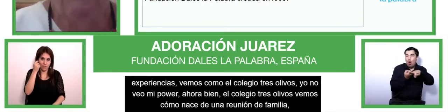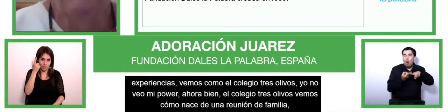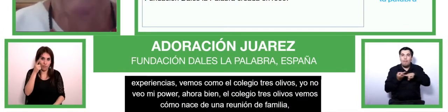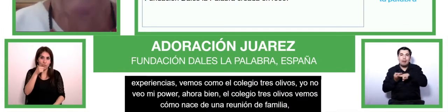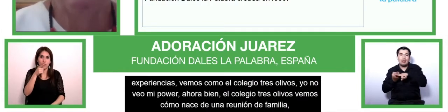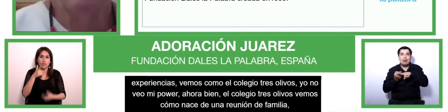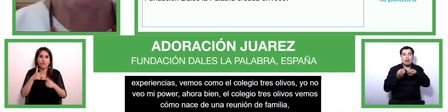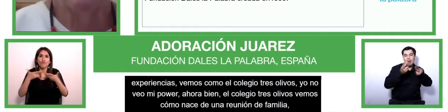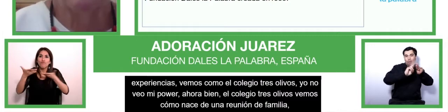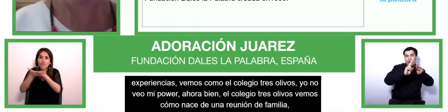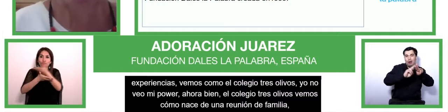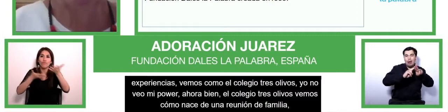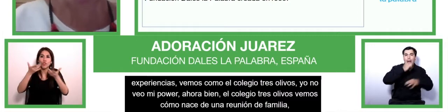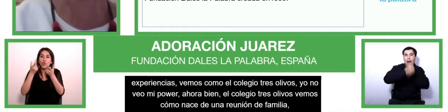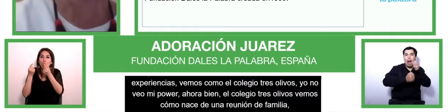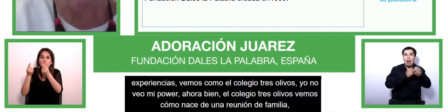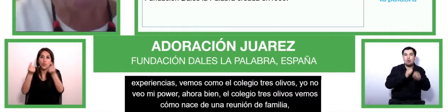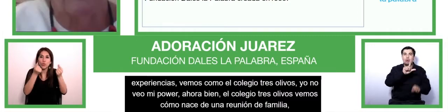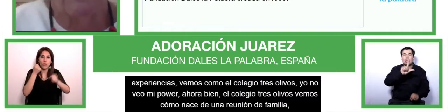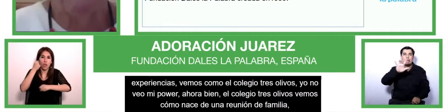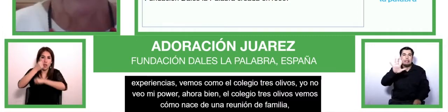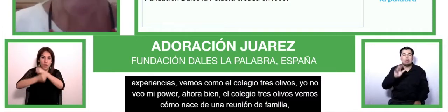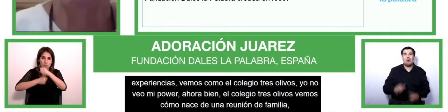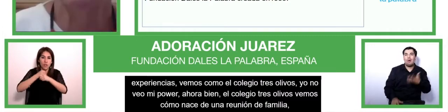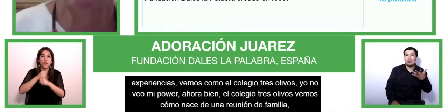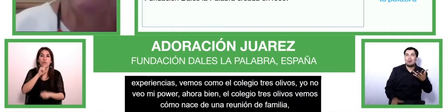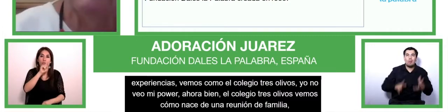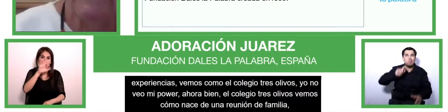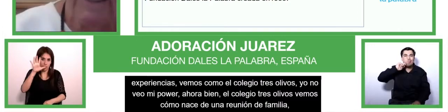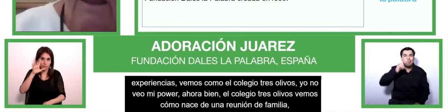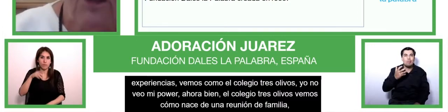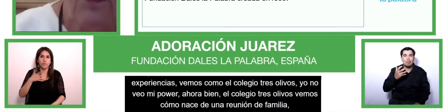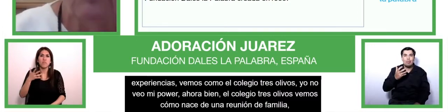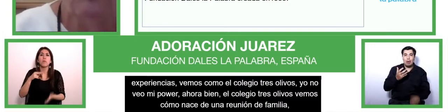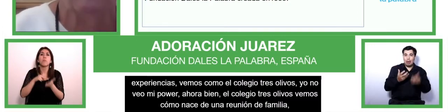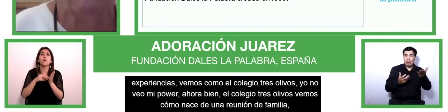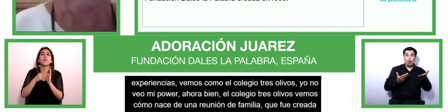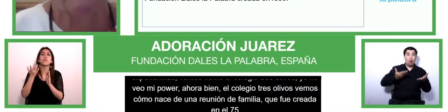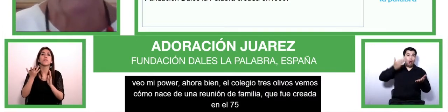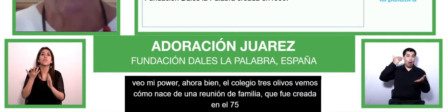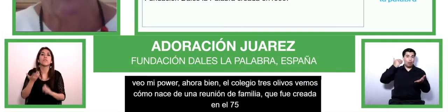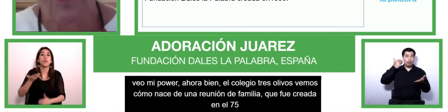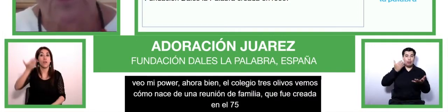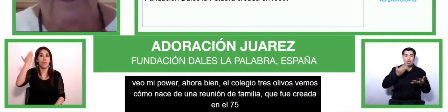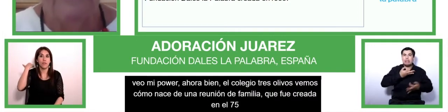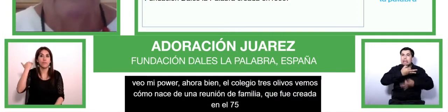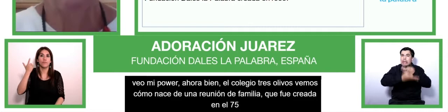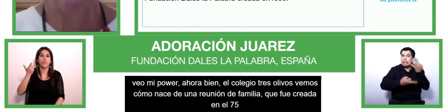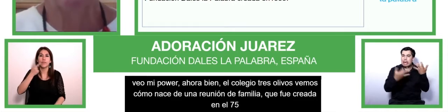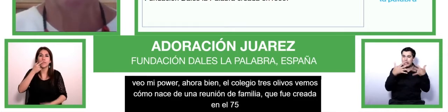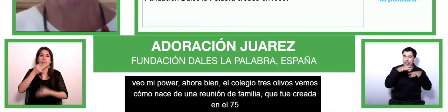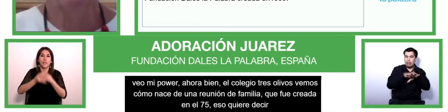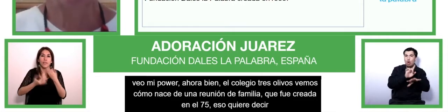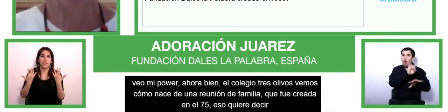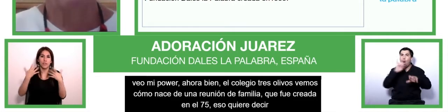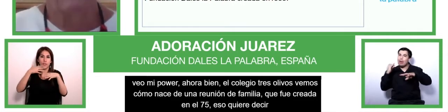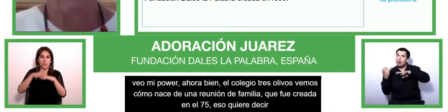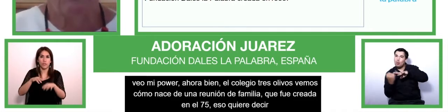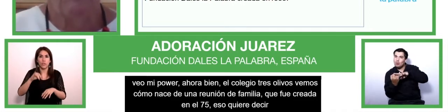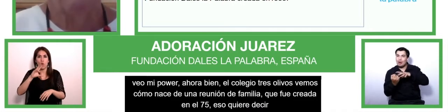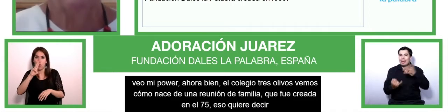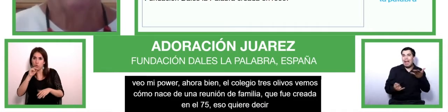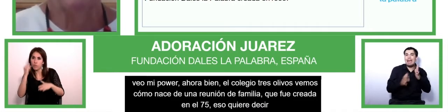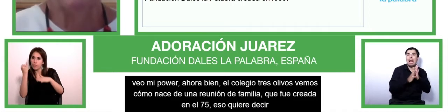75. Eso quiere decir que era todavía cuando se hablaba de integración, no se hablaba de inclusión, y donde el